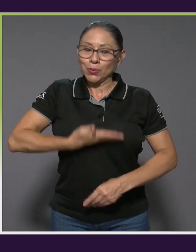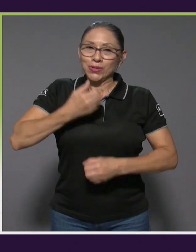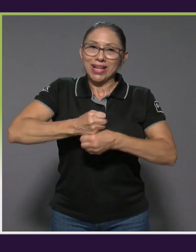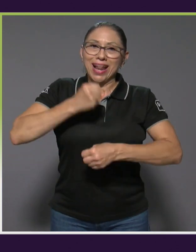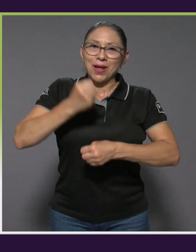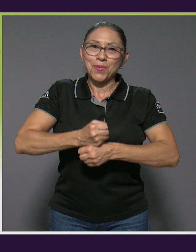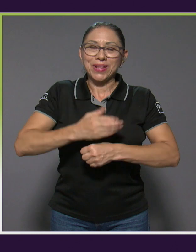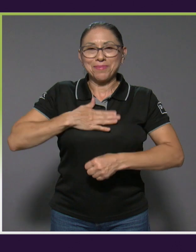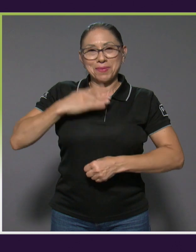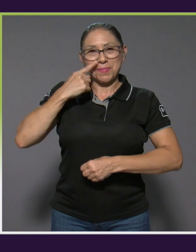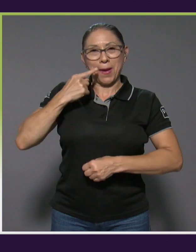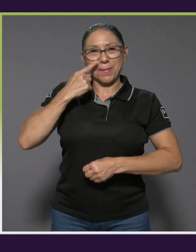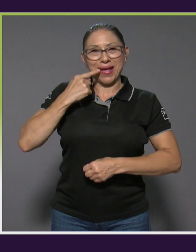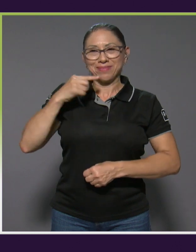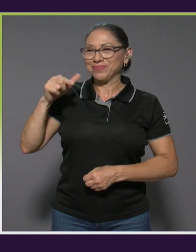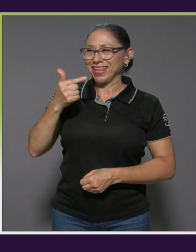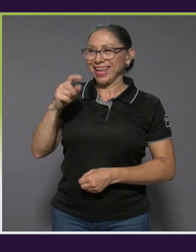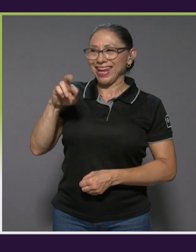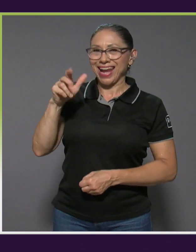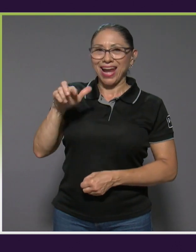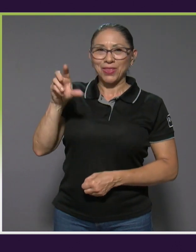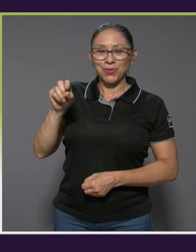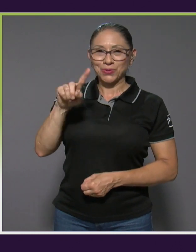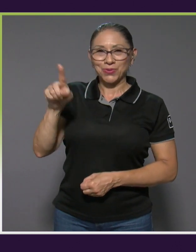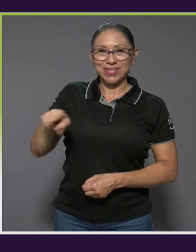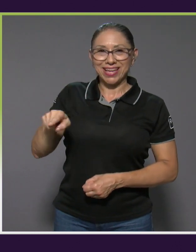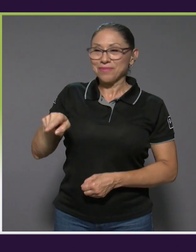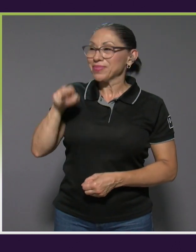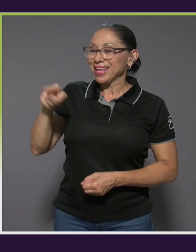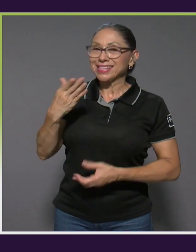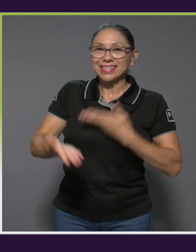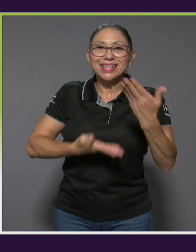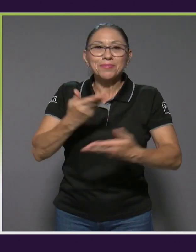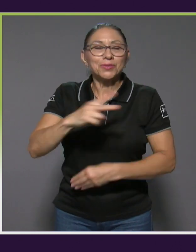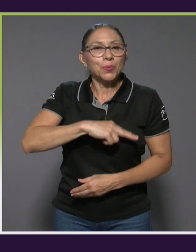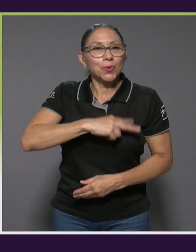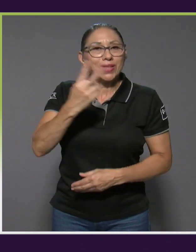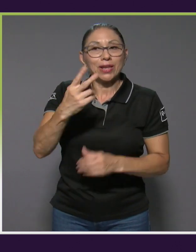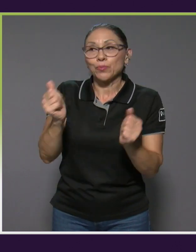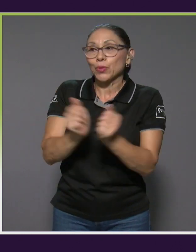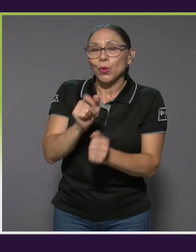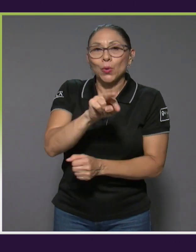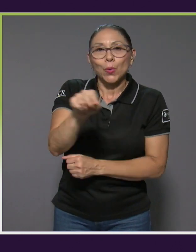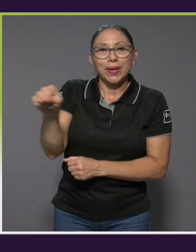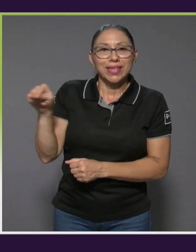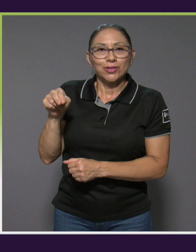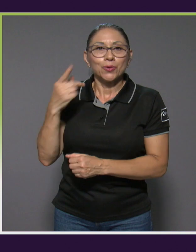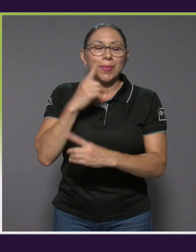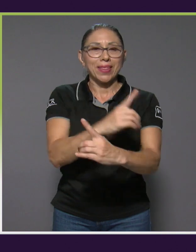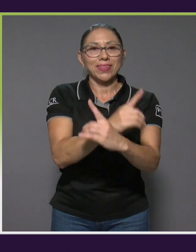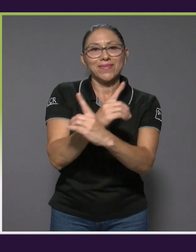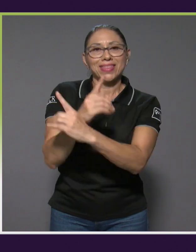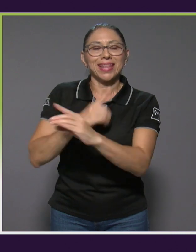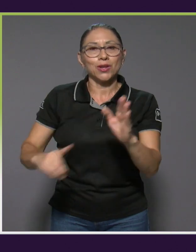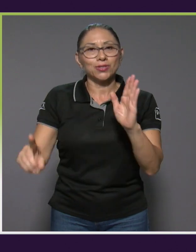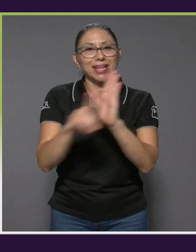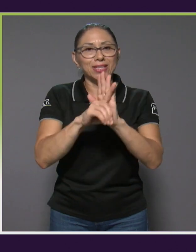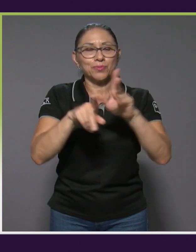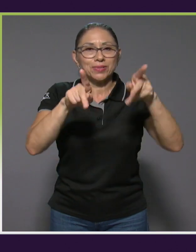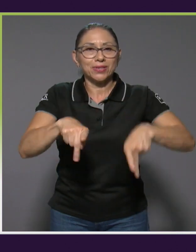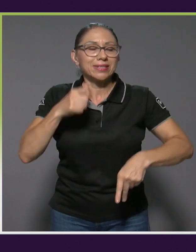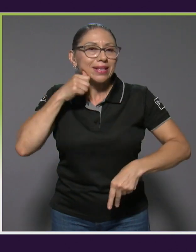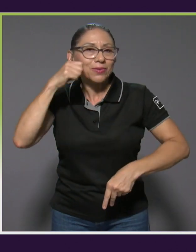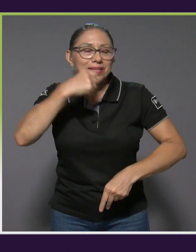Gerardo Zúñiga, desde este servicio de voluntariado junto a sus compañeros por la defensa de los derechos de nuestros adultos mayores.